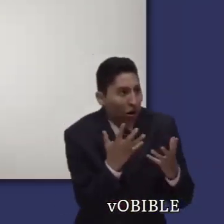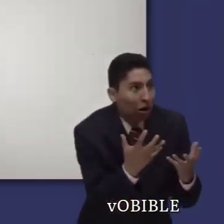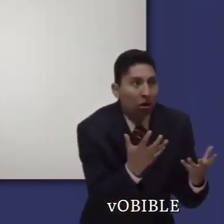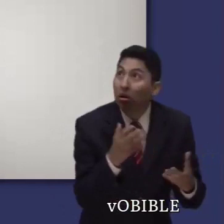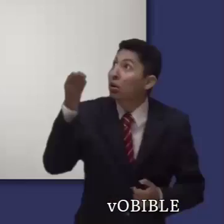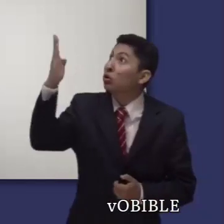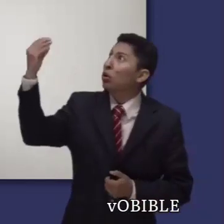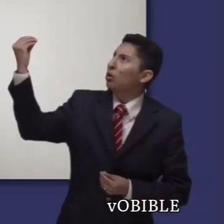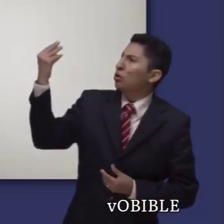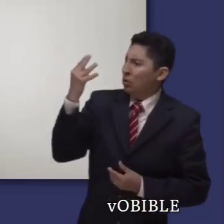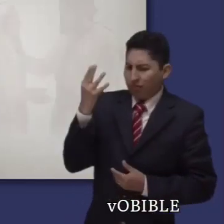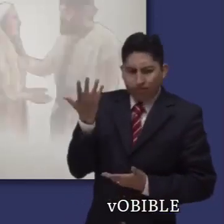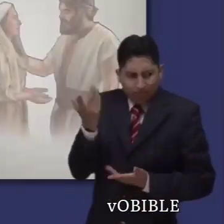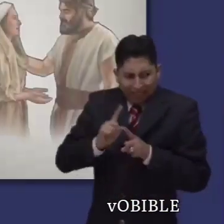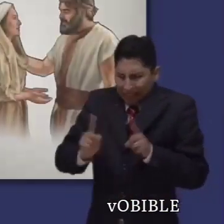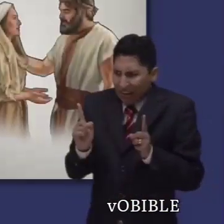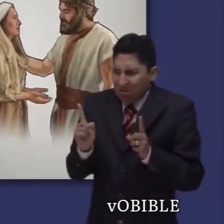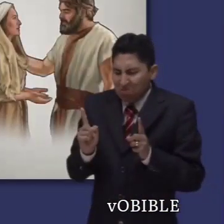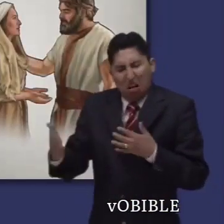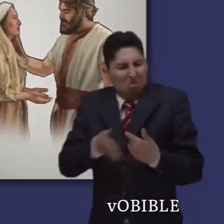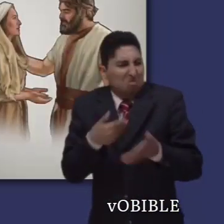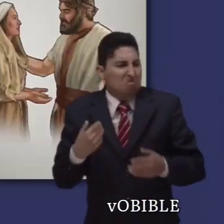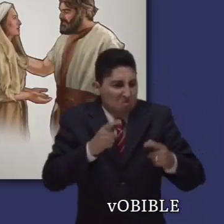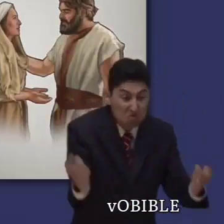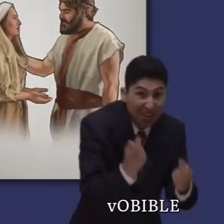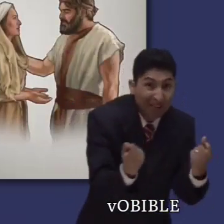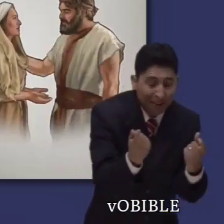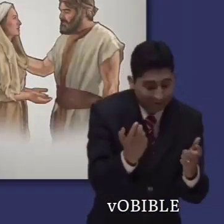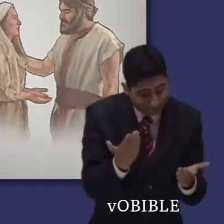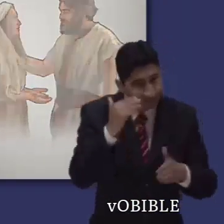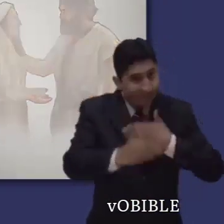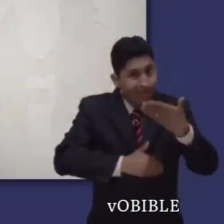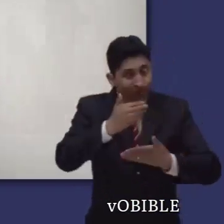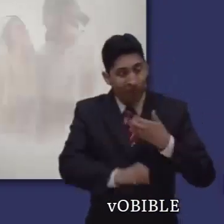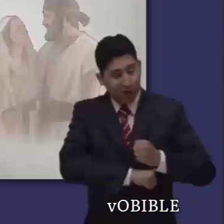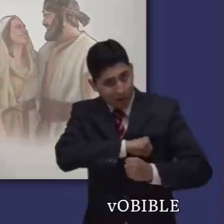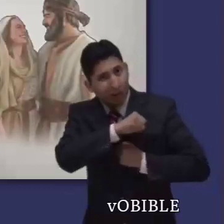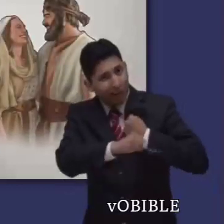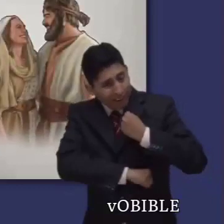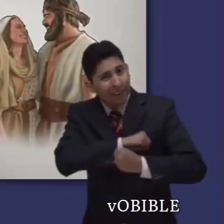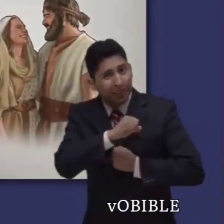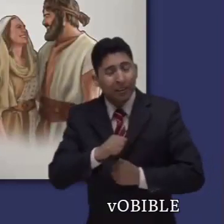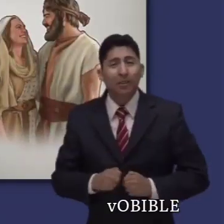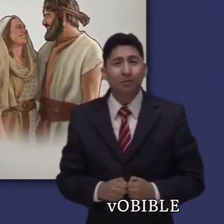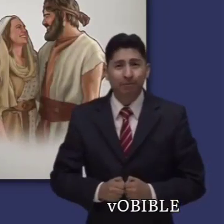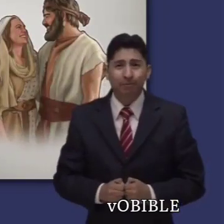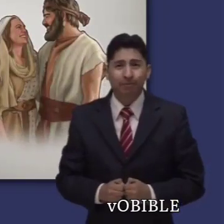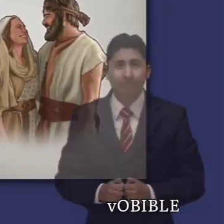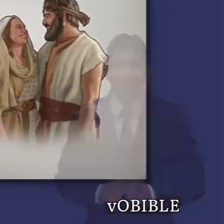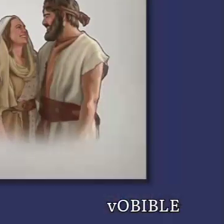También contrasta las obras de la carne con el fruto del Espíritu de Dios, y muestra que se ciega lo que se siembra.